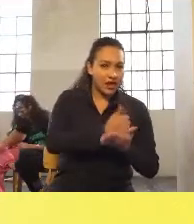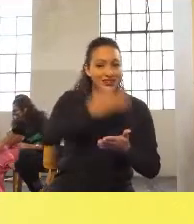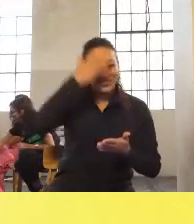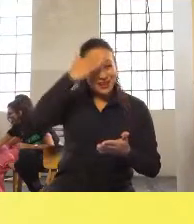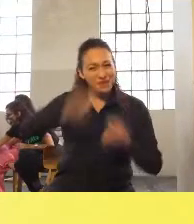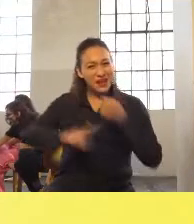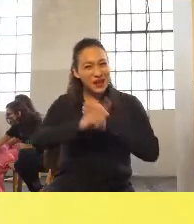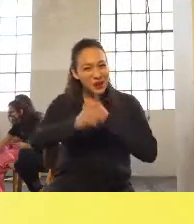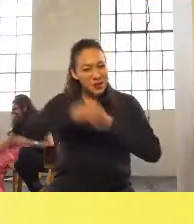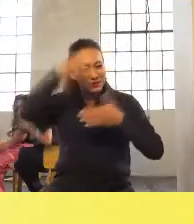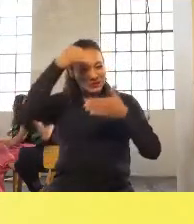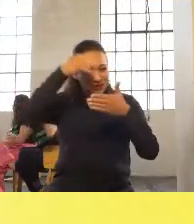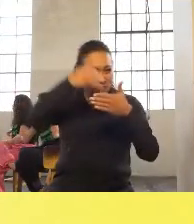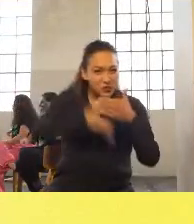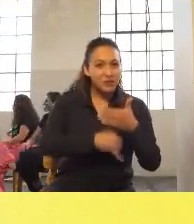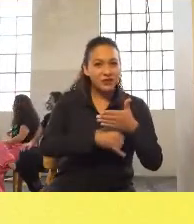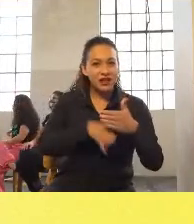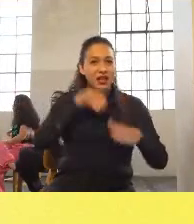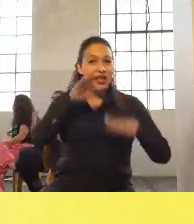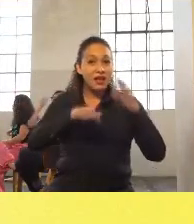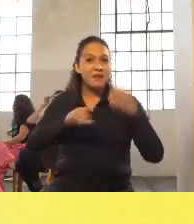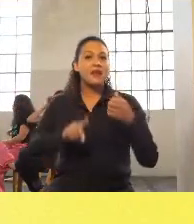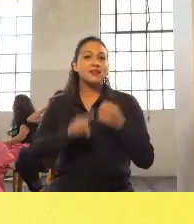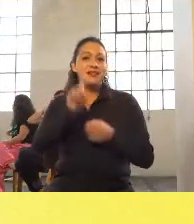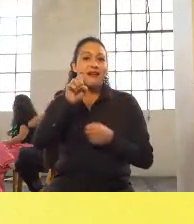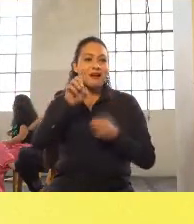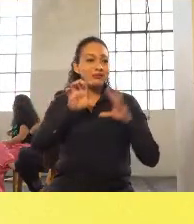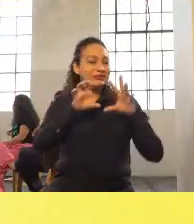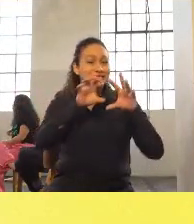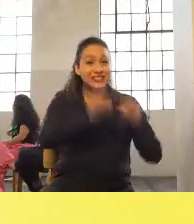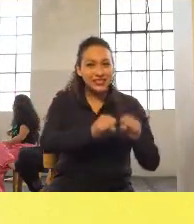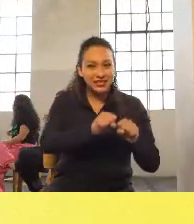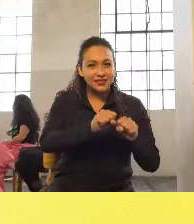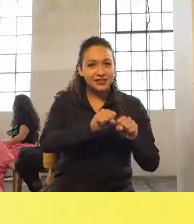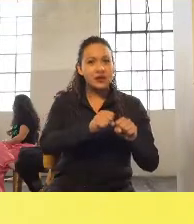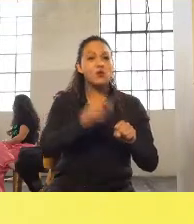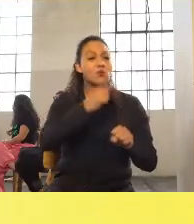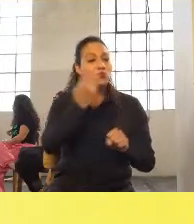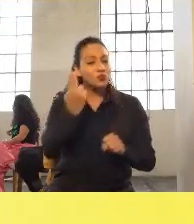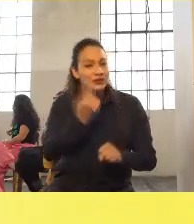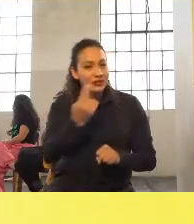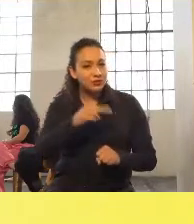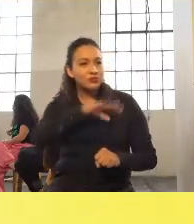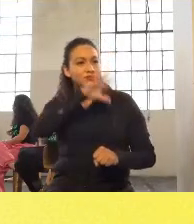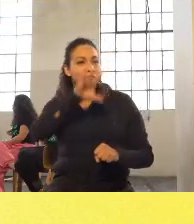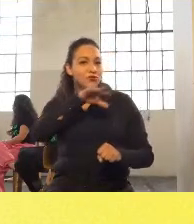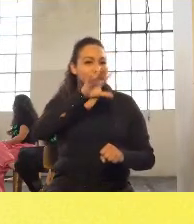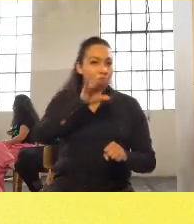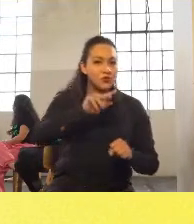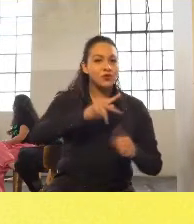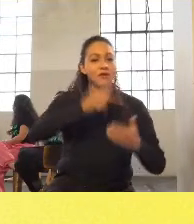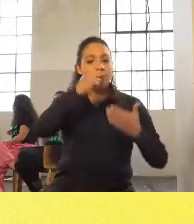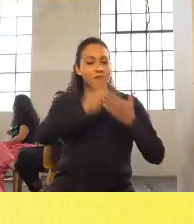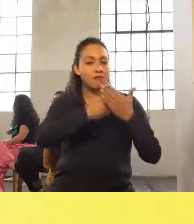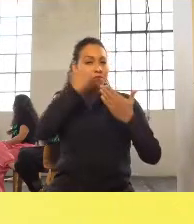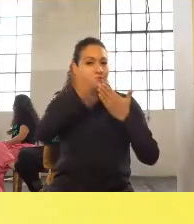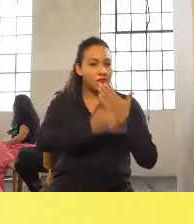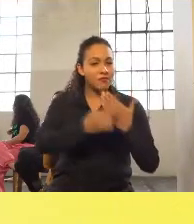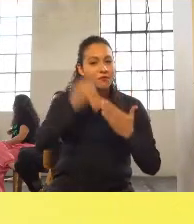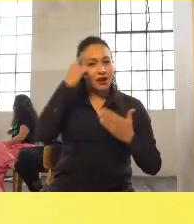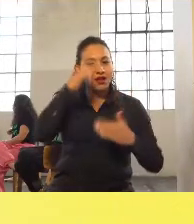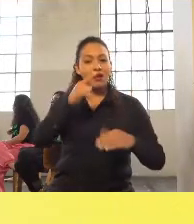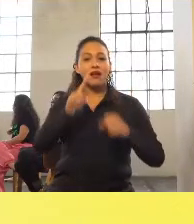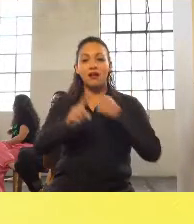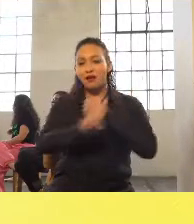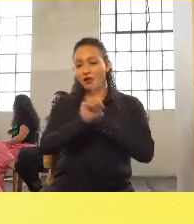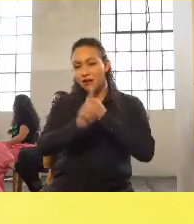un problema la carencia de agua en el Ajusco. Otra cosa es las metodologías participativas de diseño. Entonces,